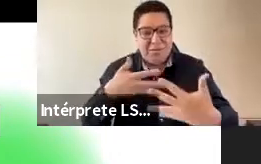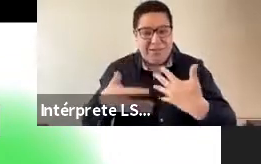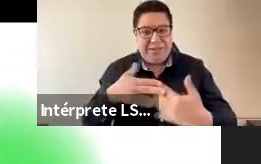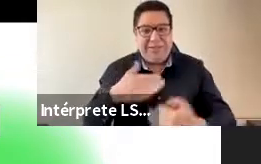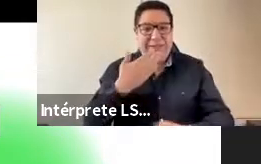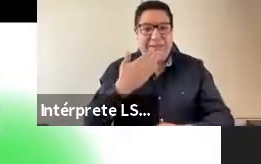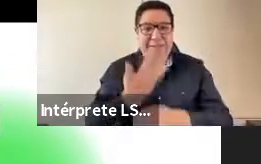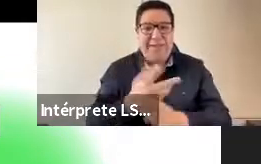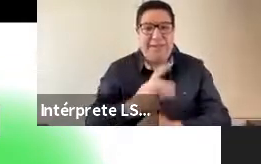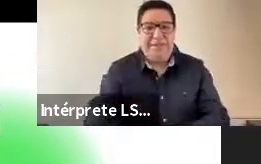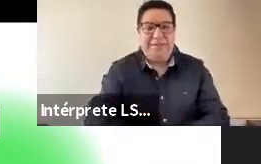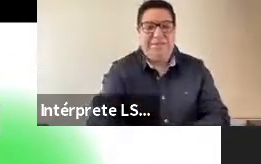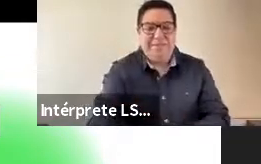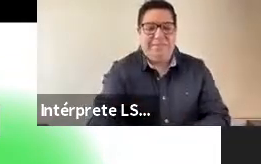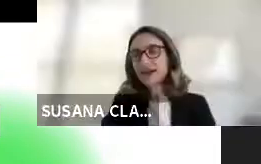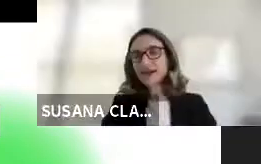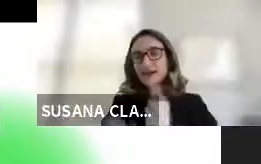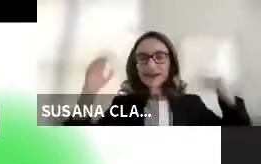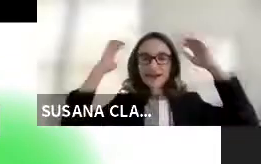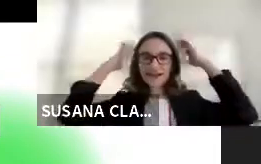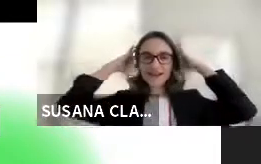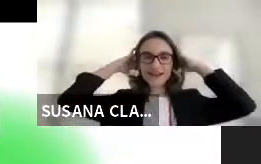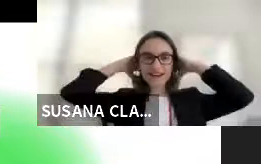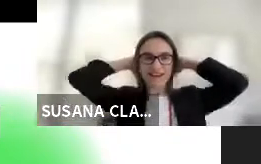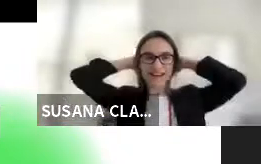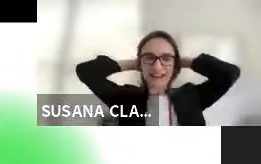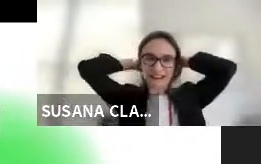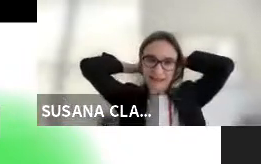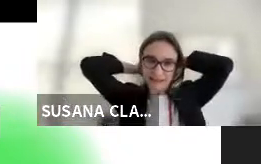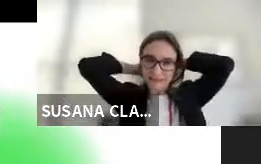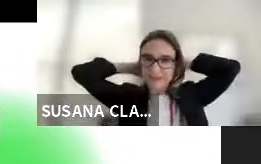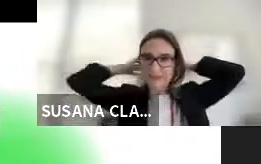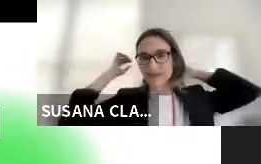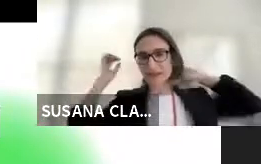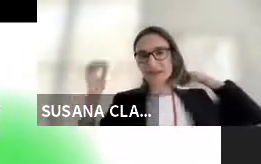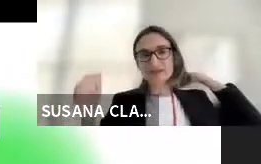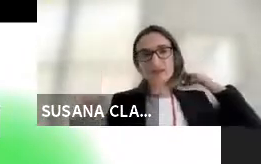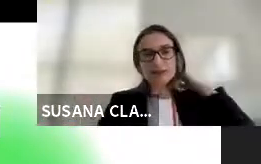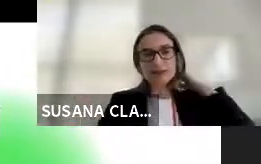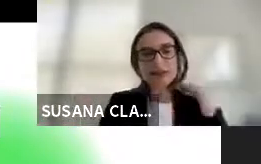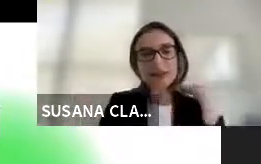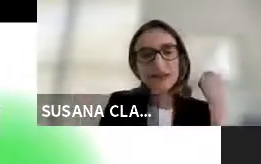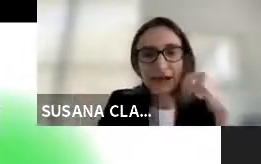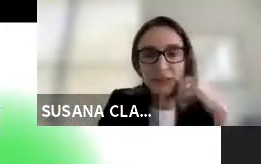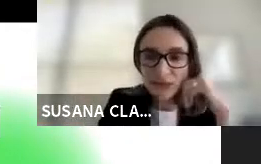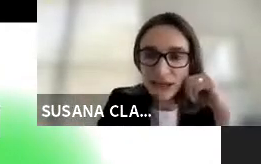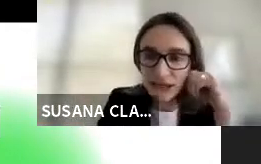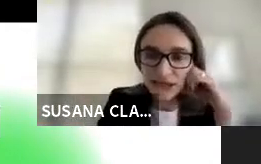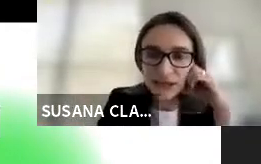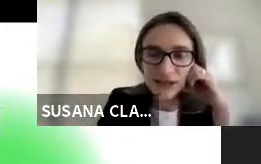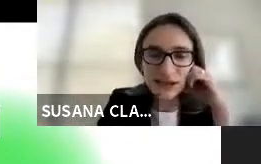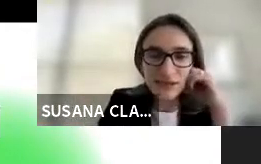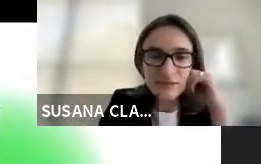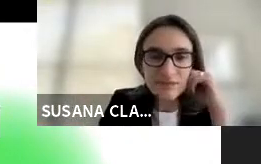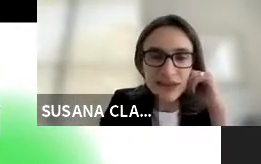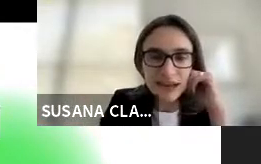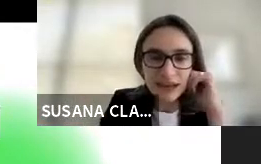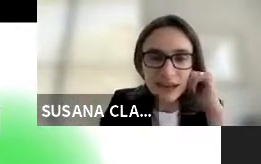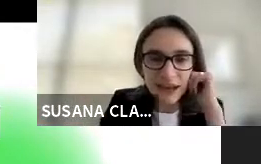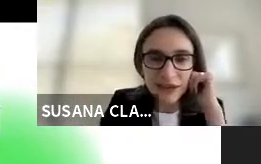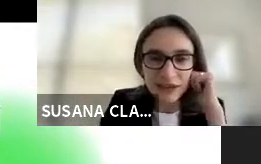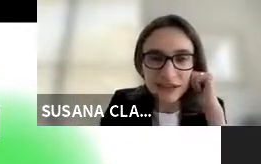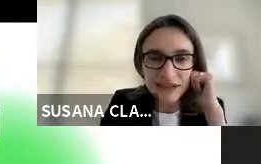que va va unido a la a leer la mente súper interesante que ya hay mucha gente que está